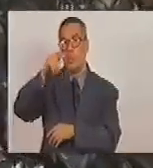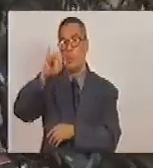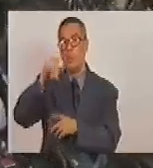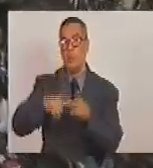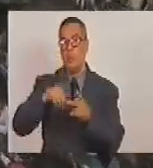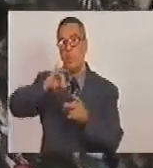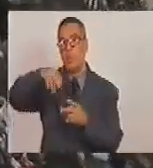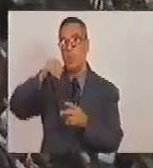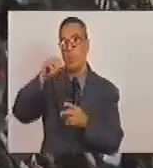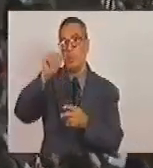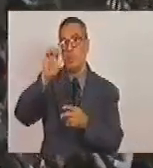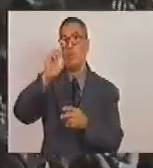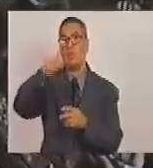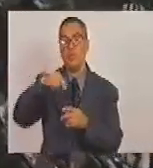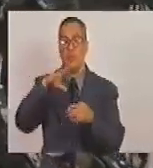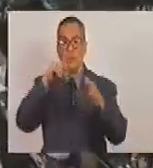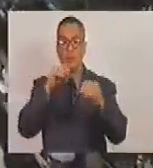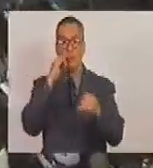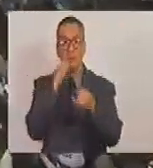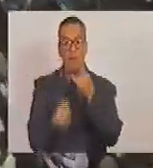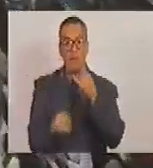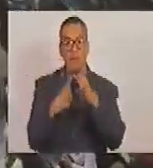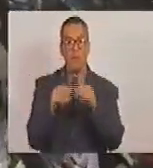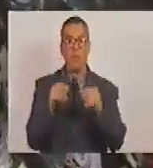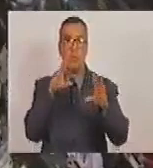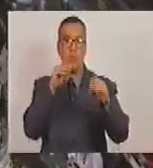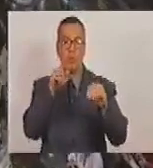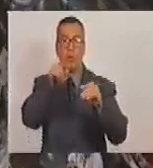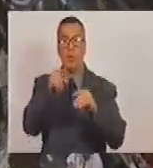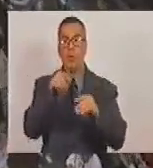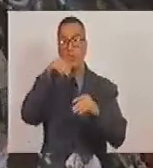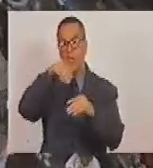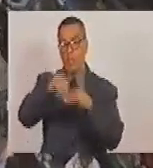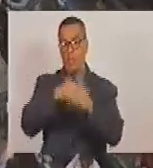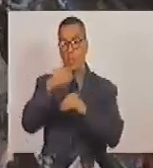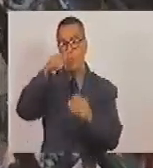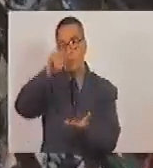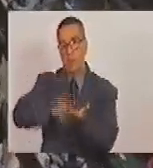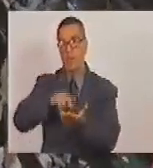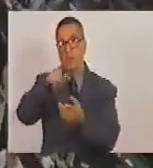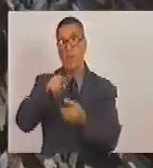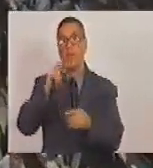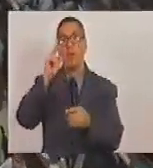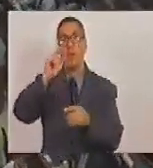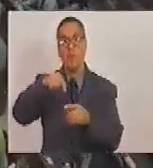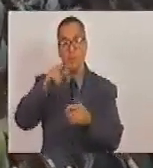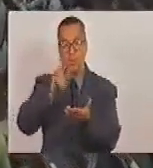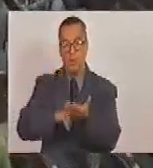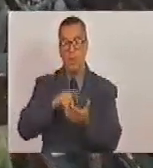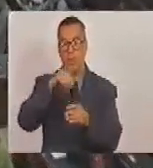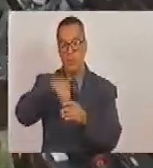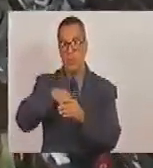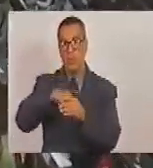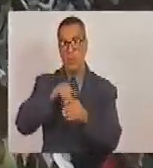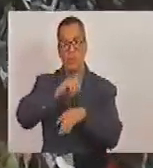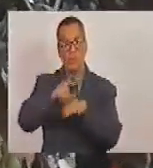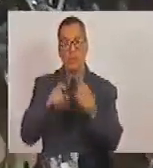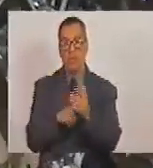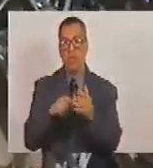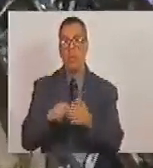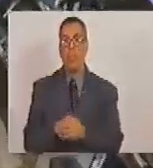José Gregorio Correa. Finalizadas las intervenciones y sometida a votación, resultó aprobada por mayoría